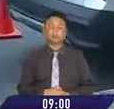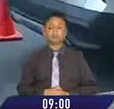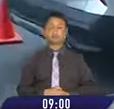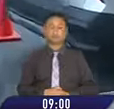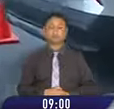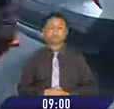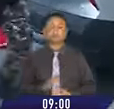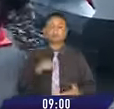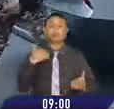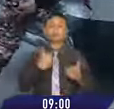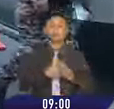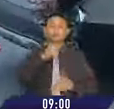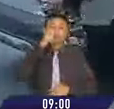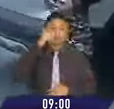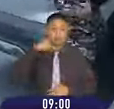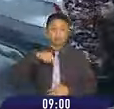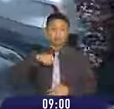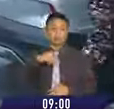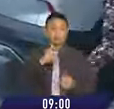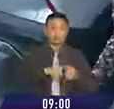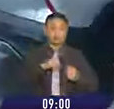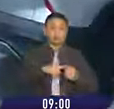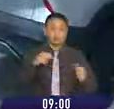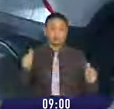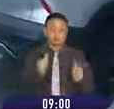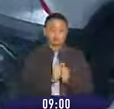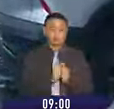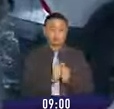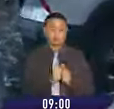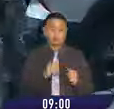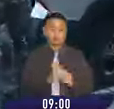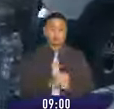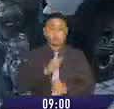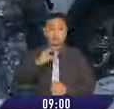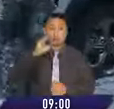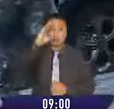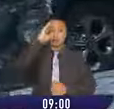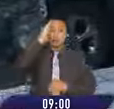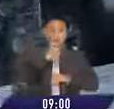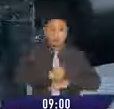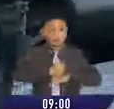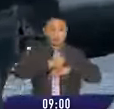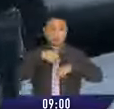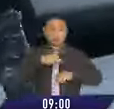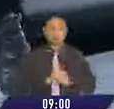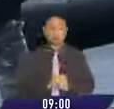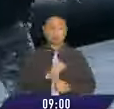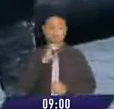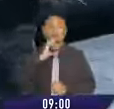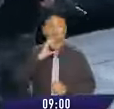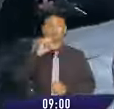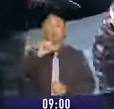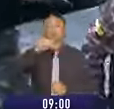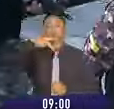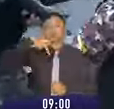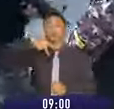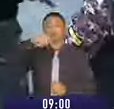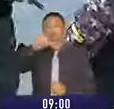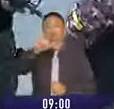a las dependencias de la Fiscalía General en Quito, custodiado por miembros de élite de la Policía Nacional. Ingresó Carlos Pareja